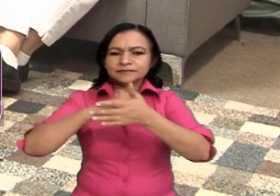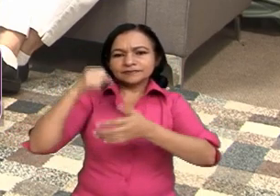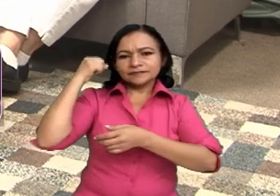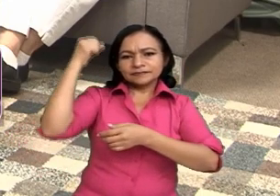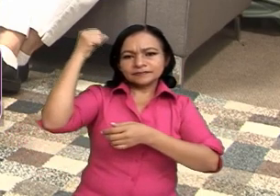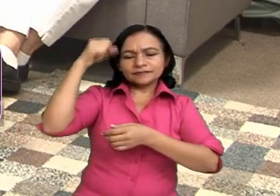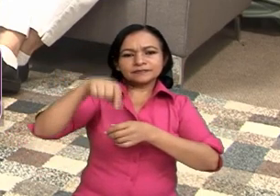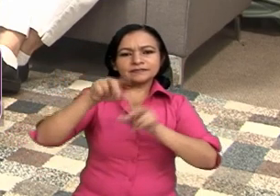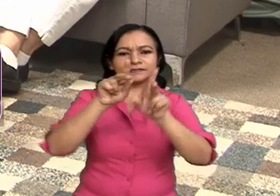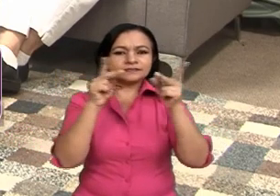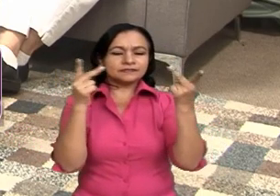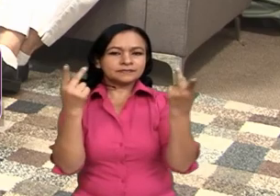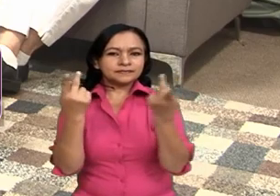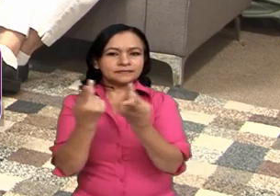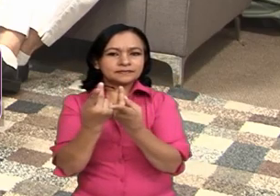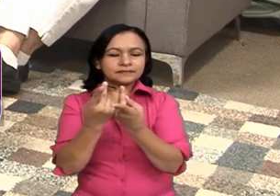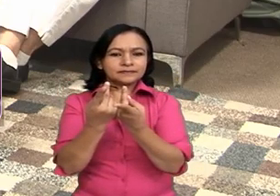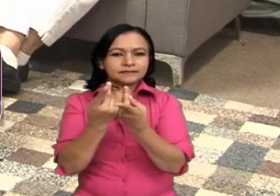este pueblo. Pero también celebrarlo